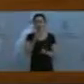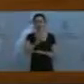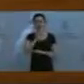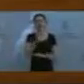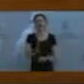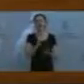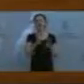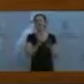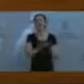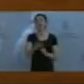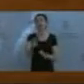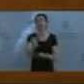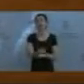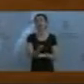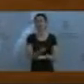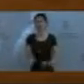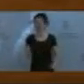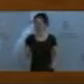tema,